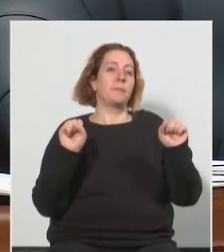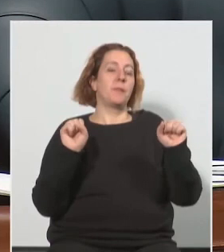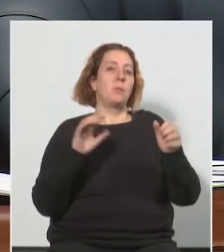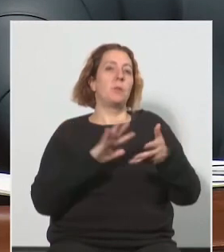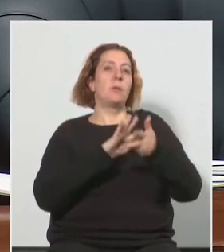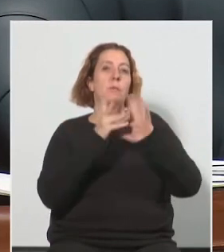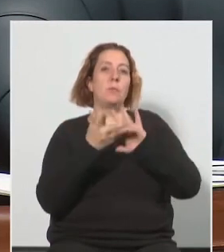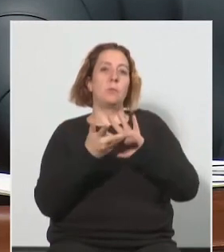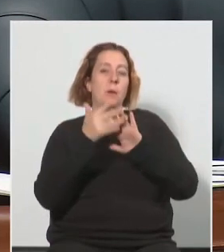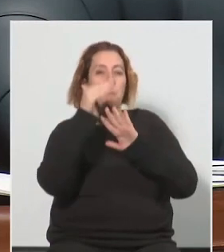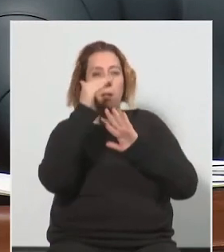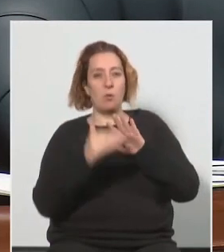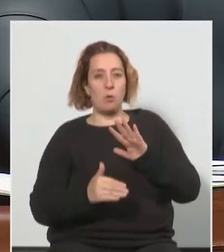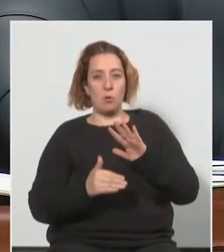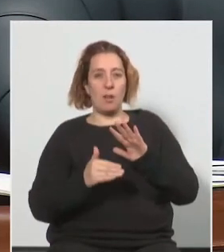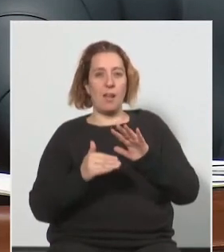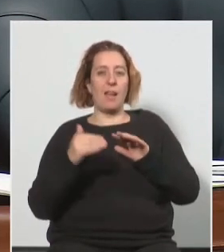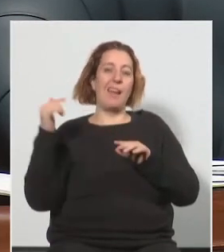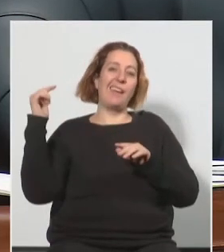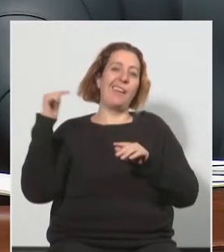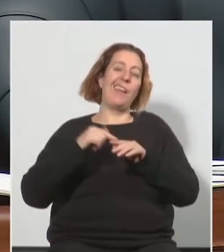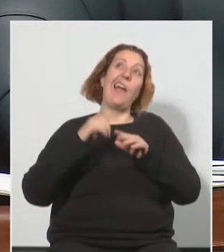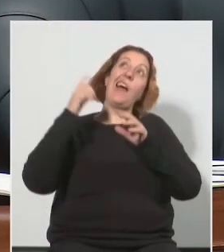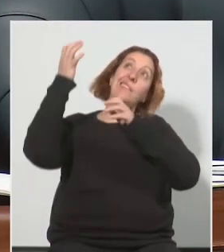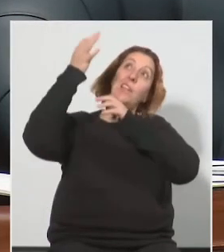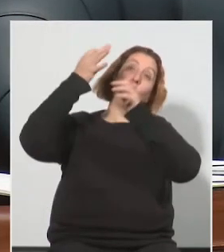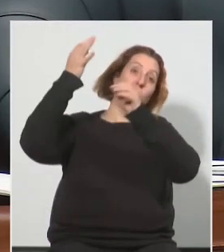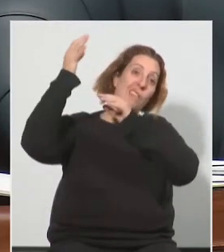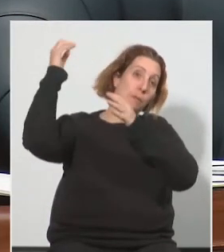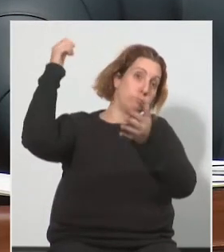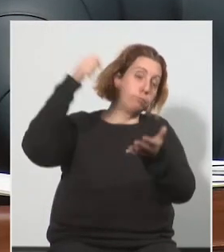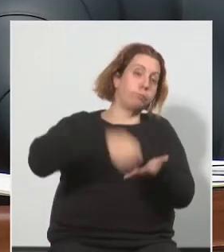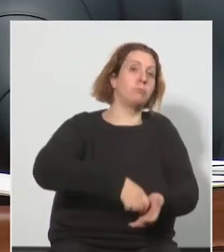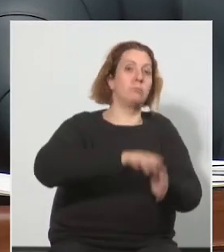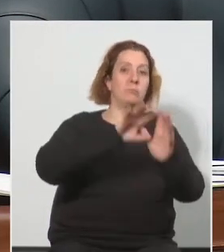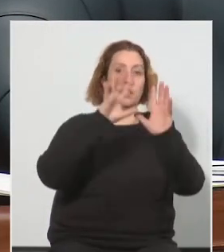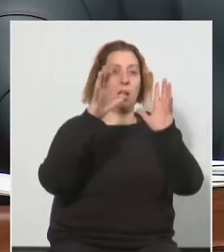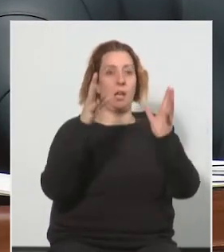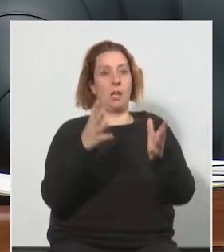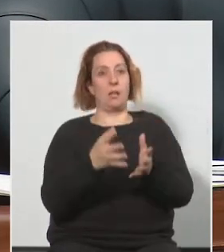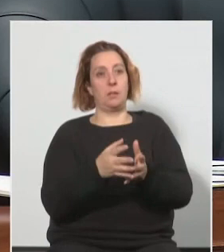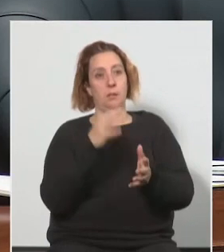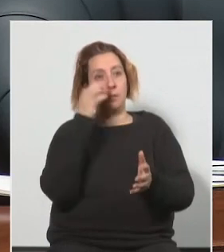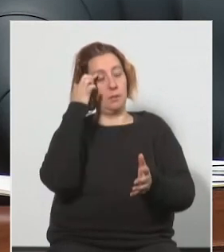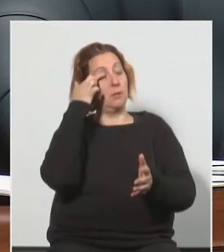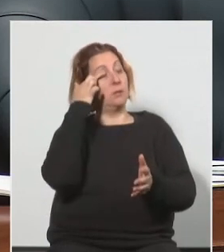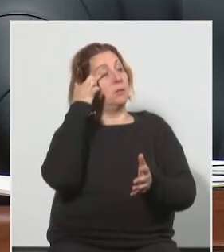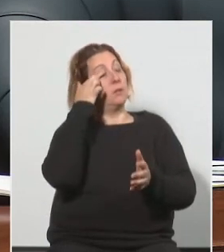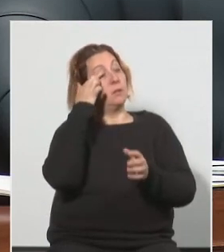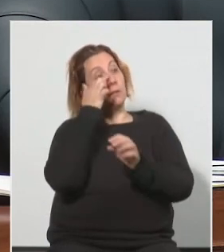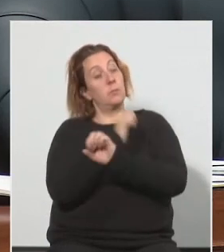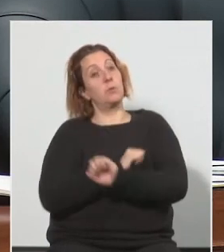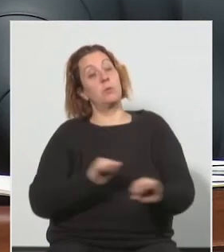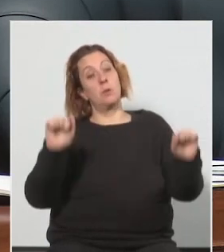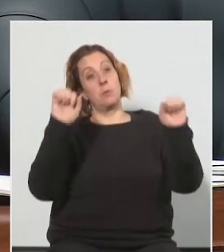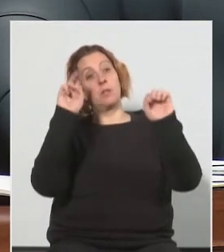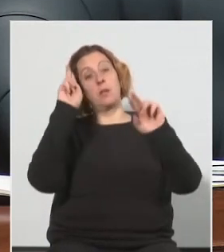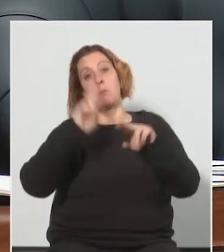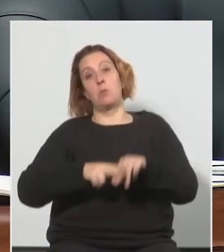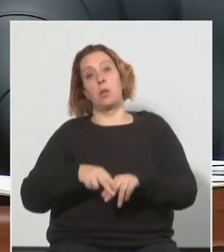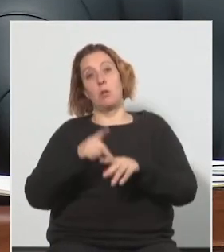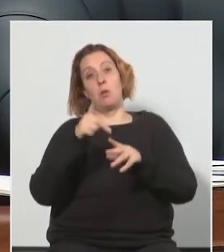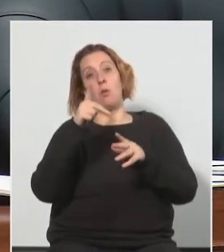de una magnitud menor a la caída de un asteroide sobre la Tierra como el que posiblemente provocó la extinción de los